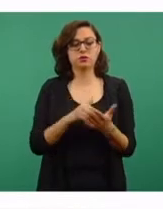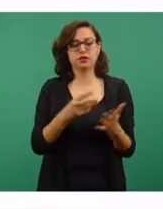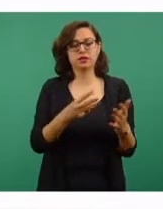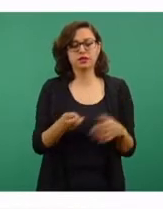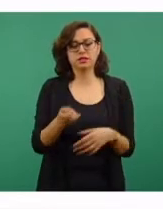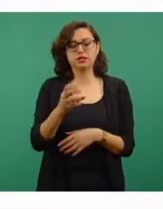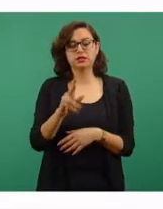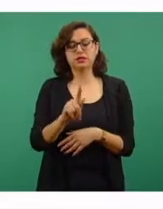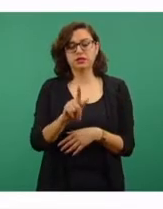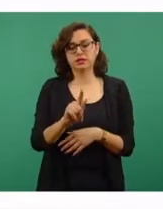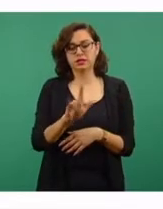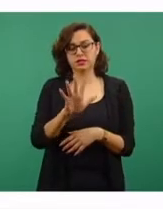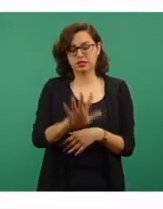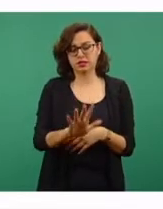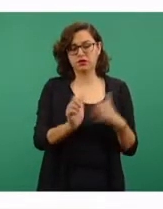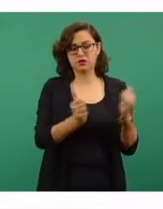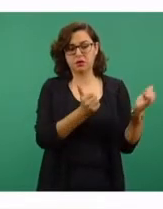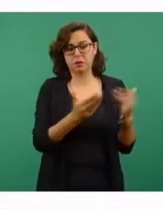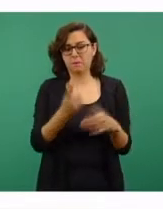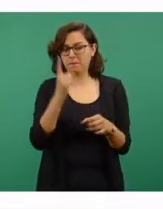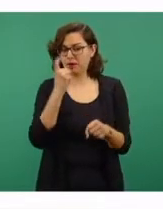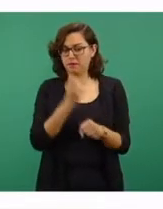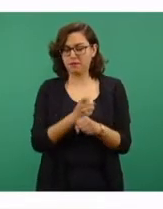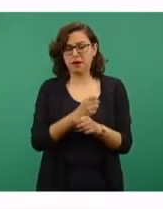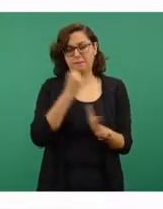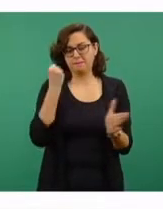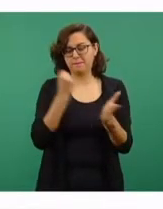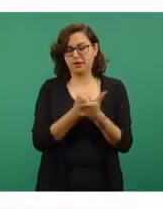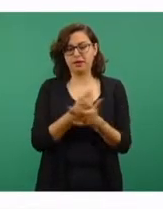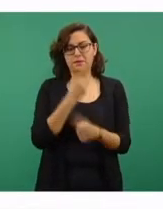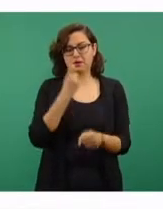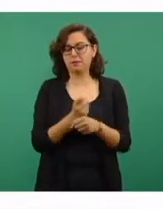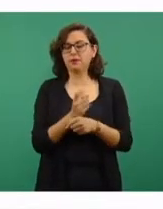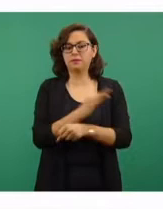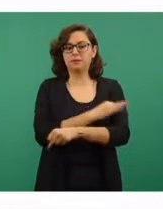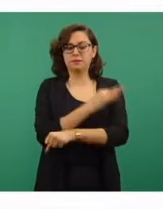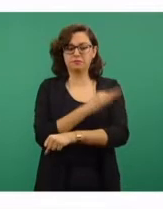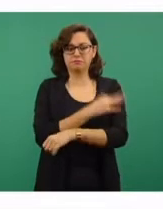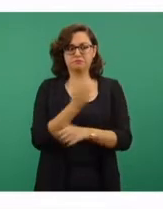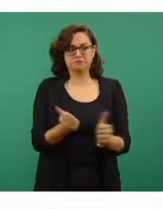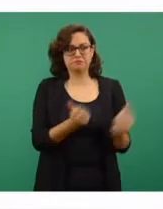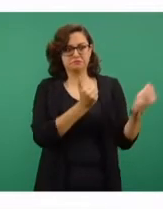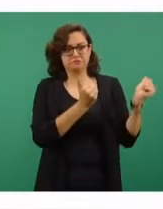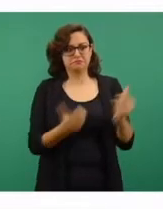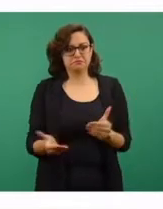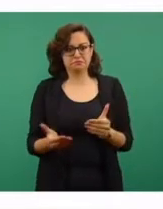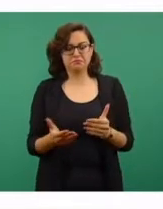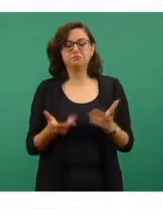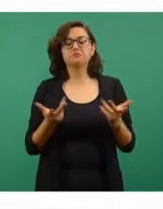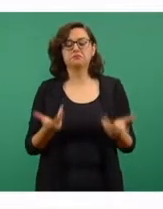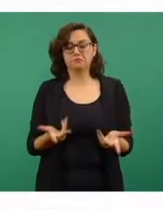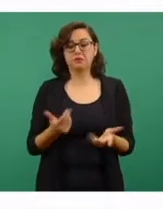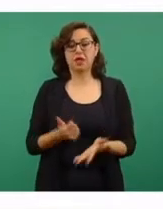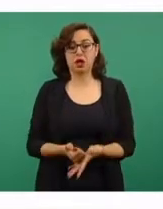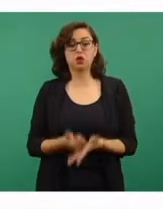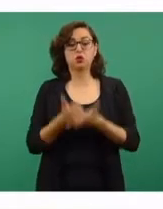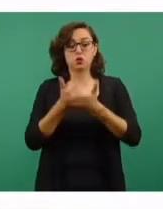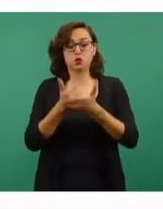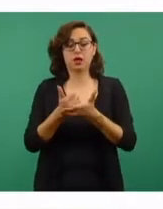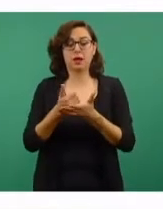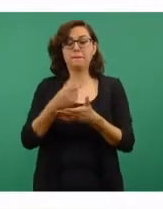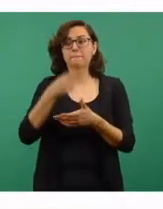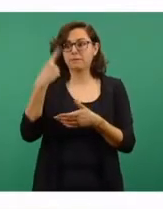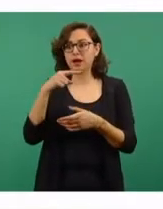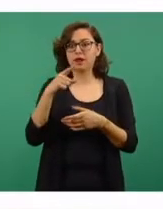4.548.375, fue la primera vacuna que utilizamos y es una vacuna que nos ha hecho además desarrollar nuestra capacidad en